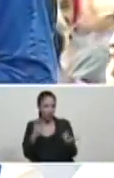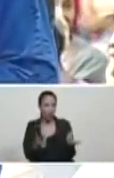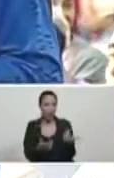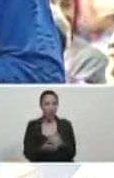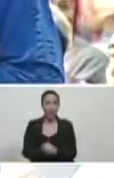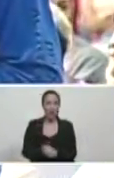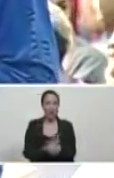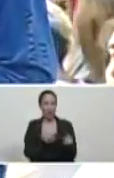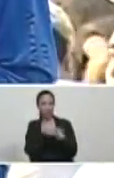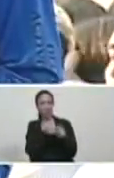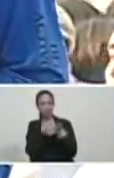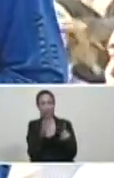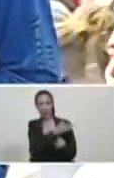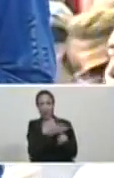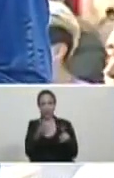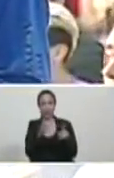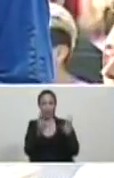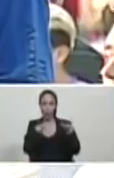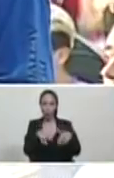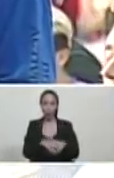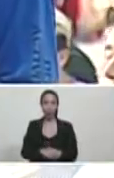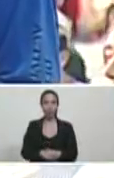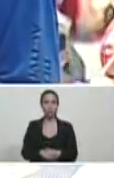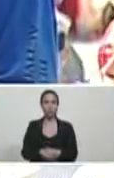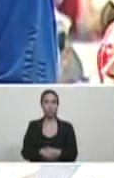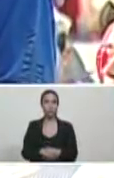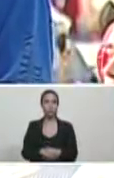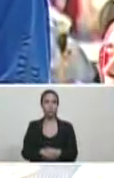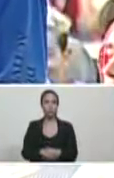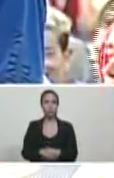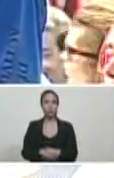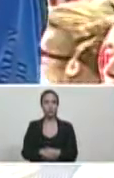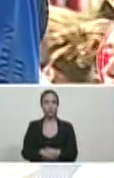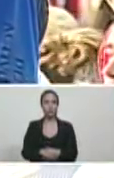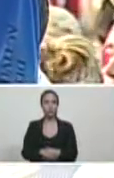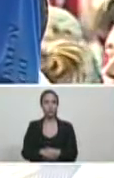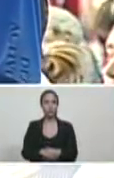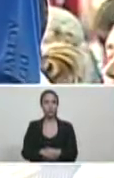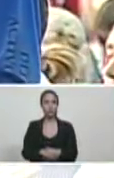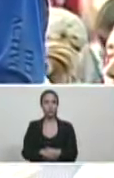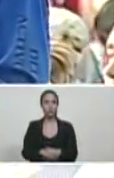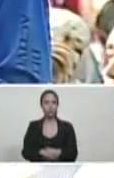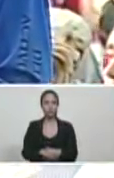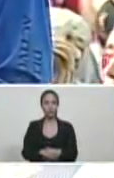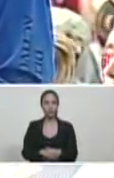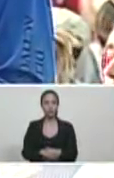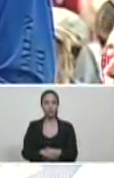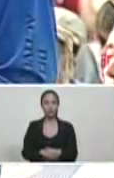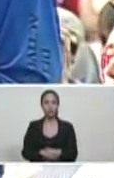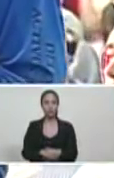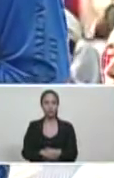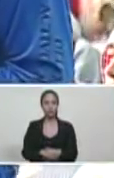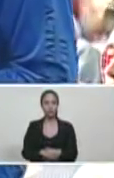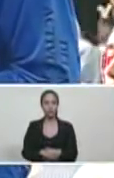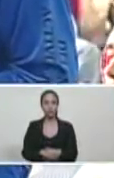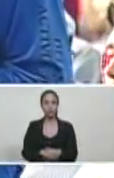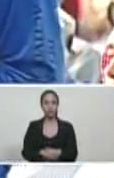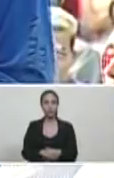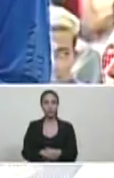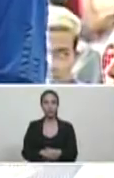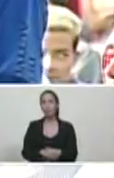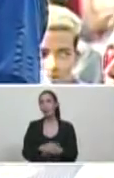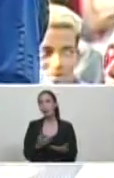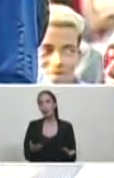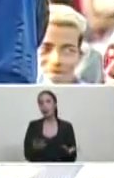a agredir a otra persona, porque eso es lo que nosotros estamos generando a través del Movimiento por la Paz y la Vida. ¿Qué tenemos